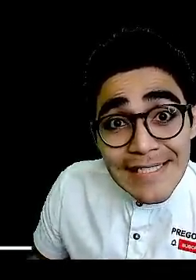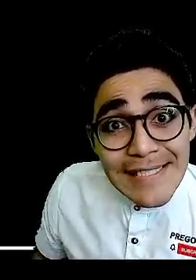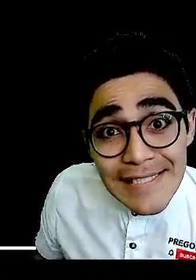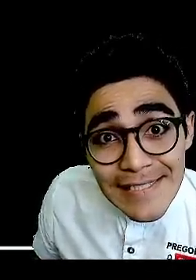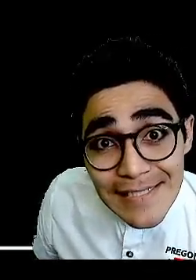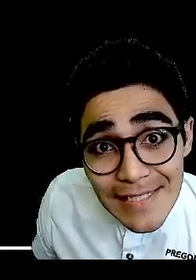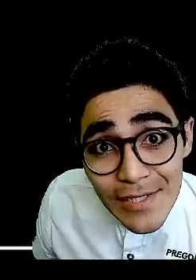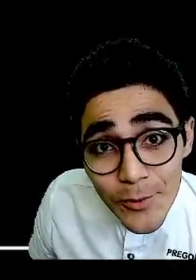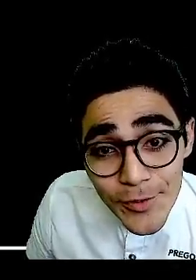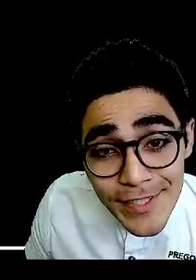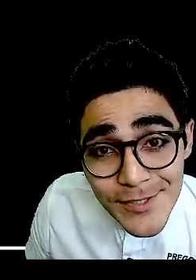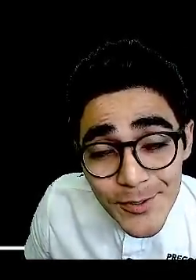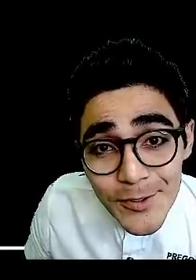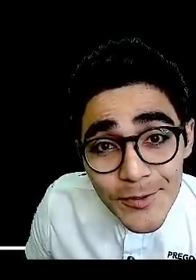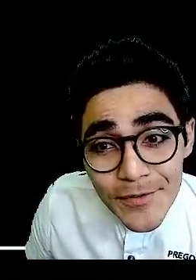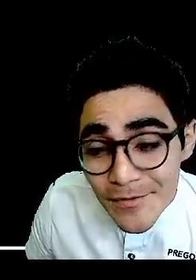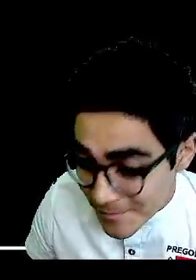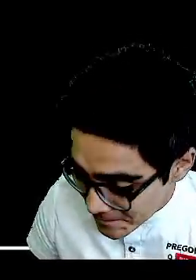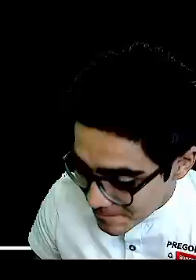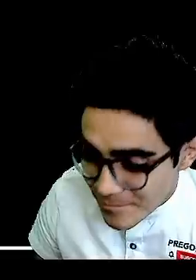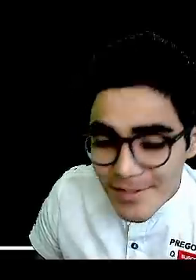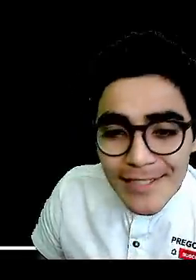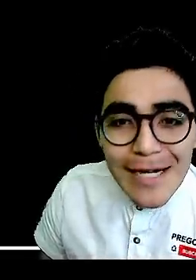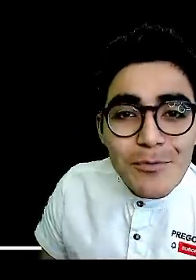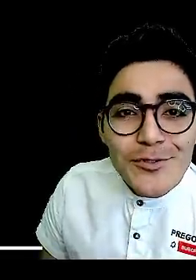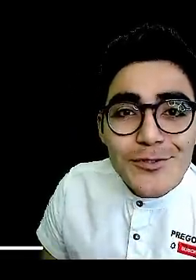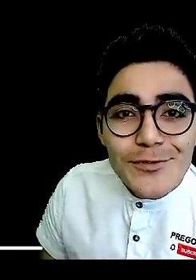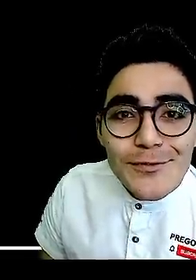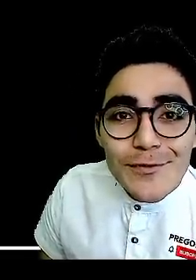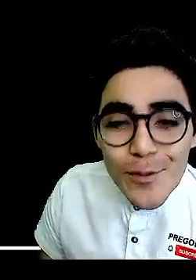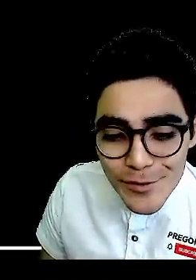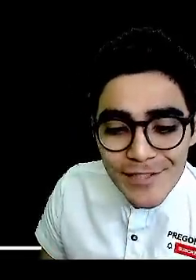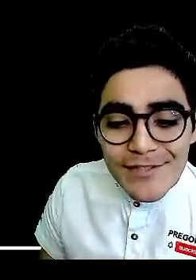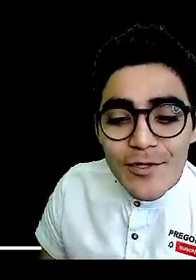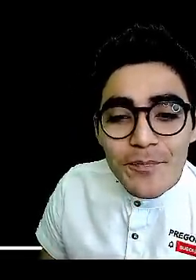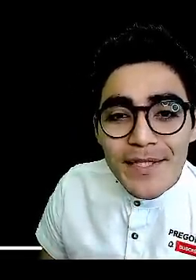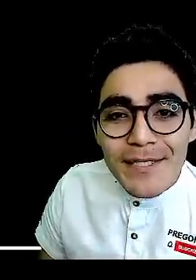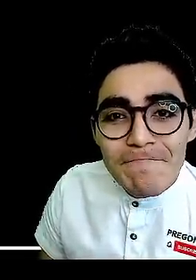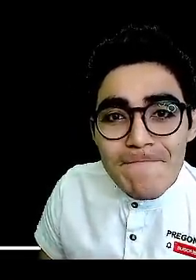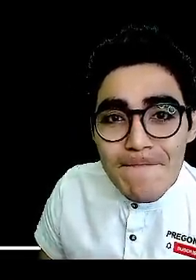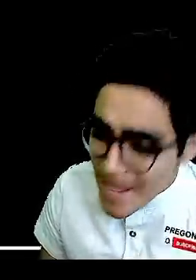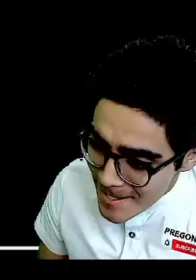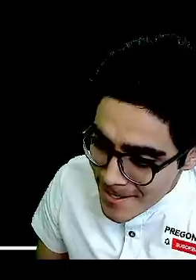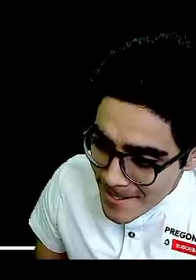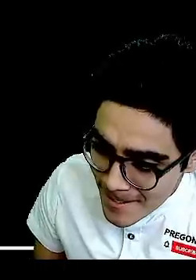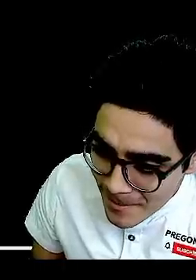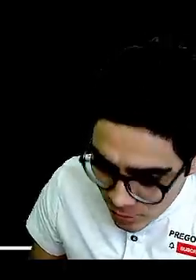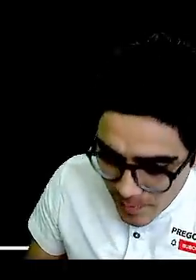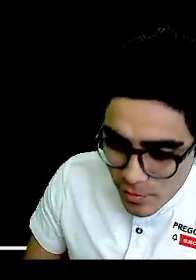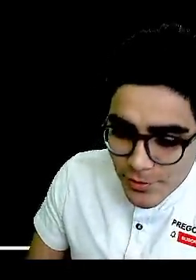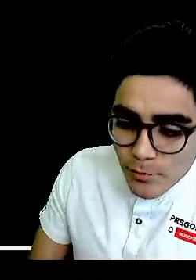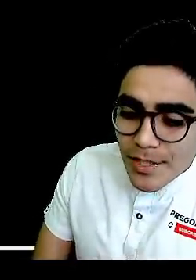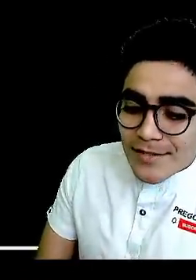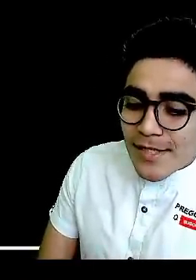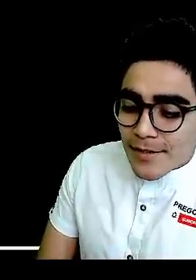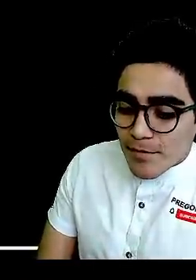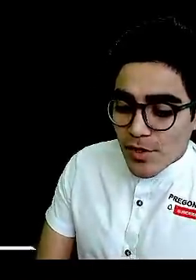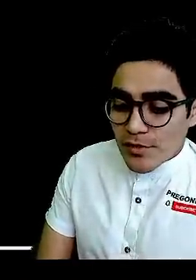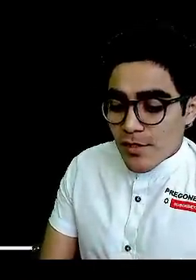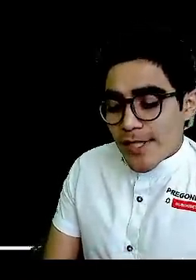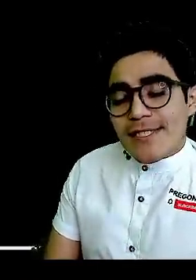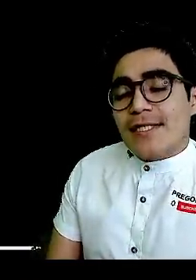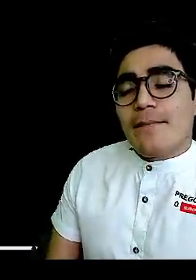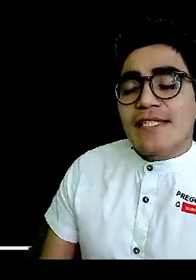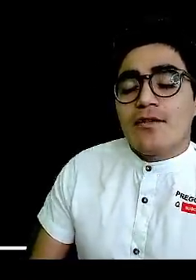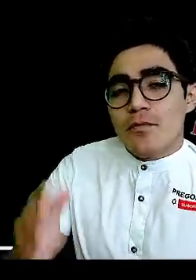Pues con eso cerramos o ustedes qué opinan nos vemos en una siguiente